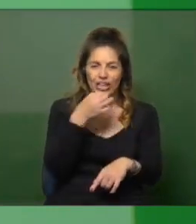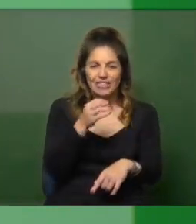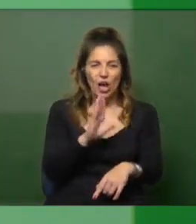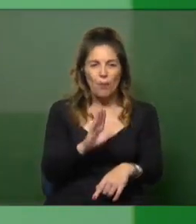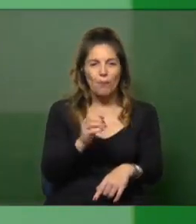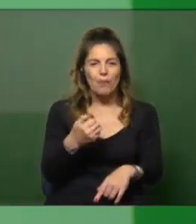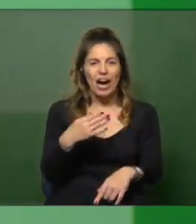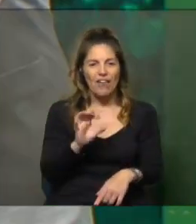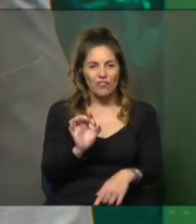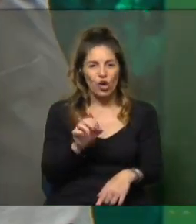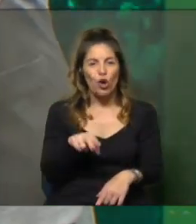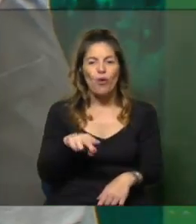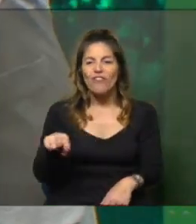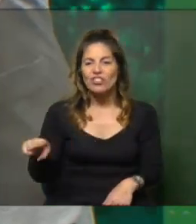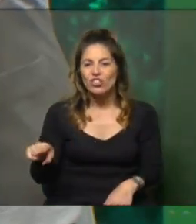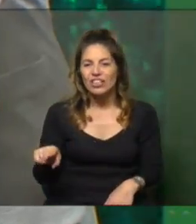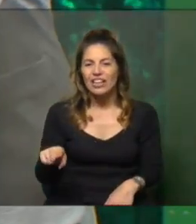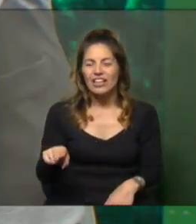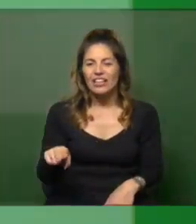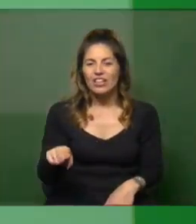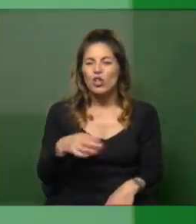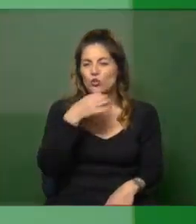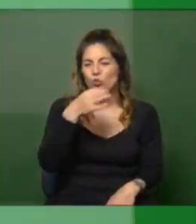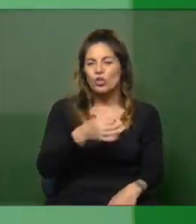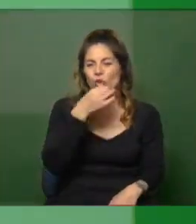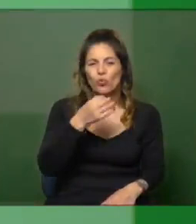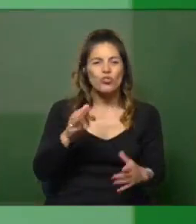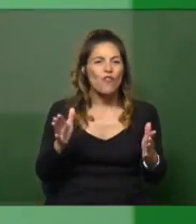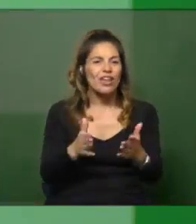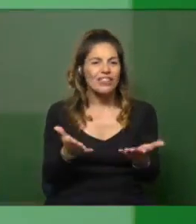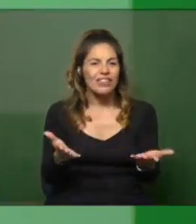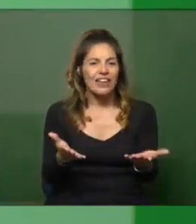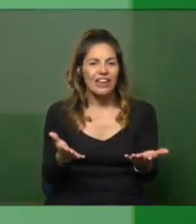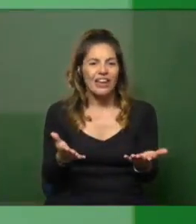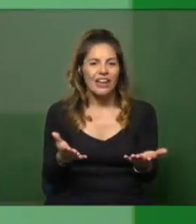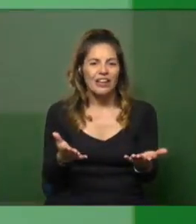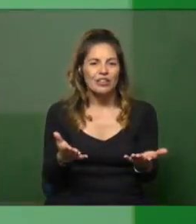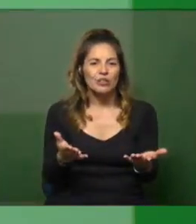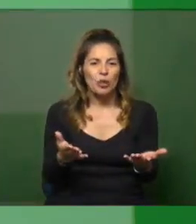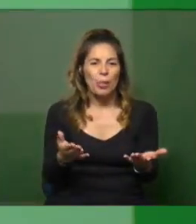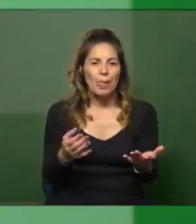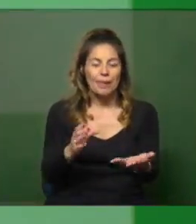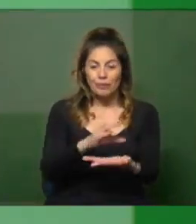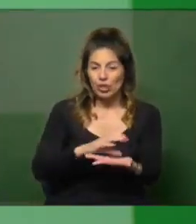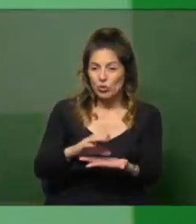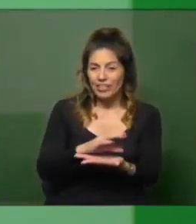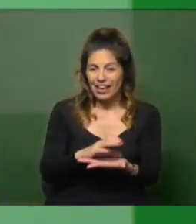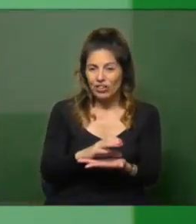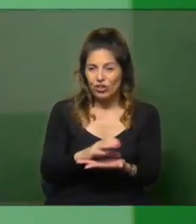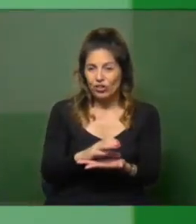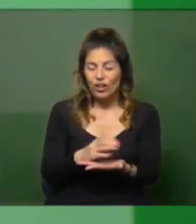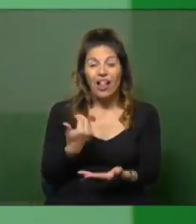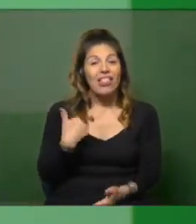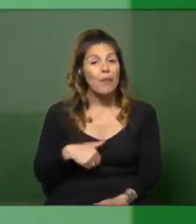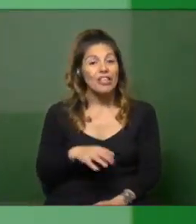de de Cómo él va a sostener su su discurso frente a sus este digamos conciudadanos no y y lamento